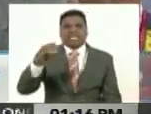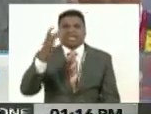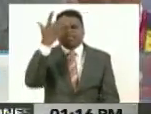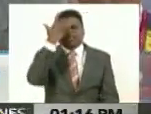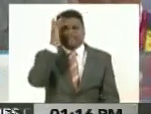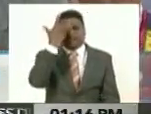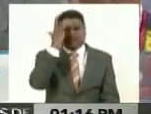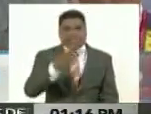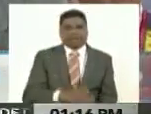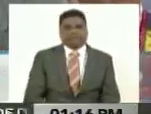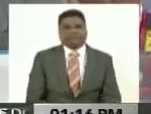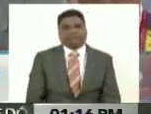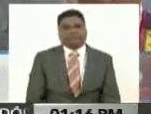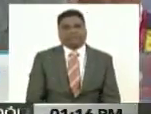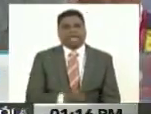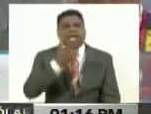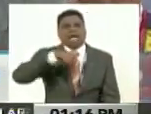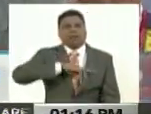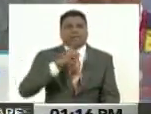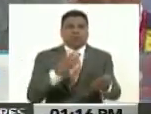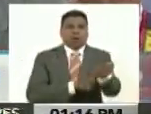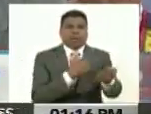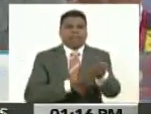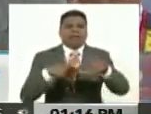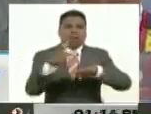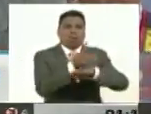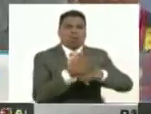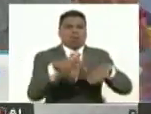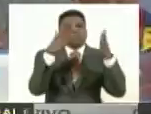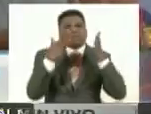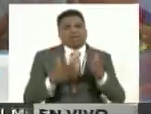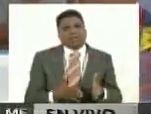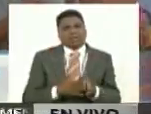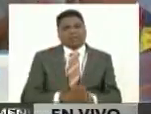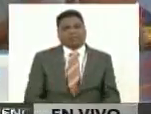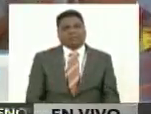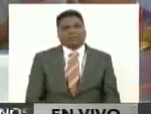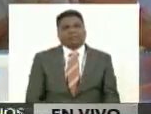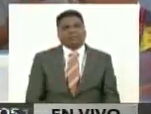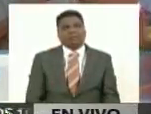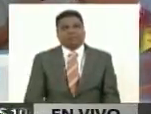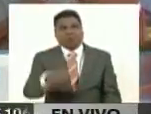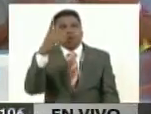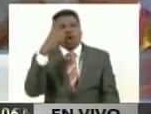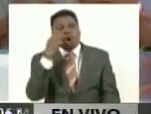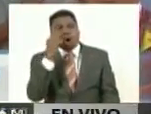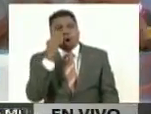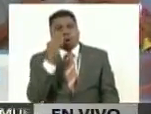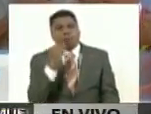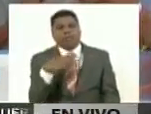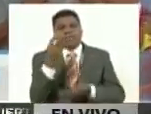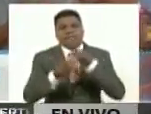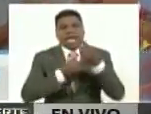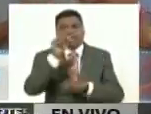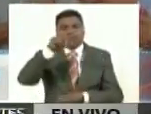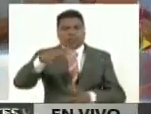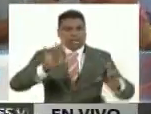febrero, a nuestro hermano gobernador Henry Rangel Silva, que ha hecho de este